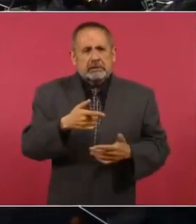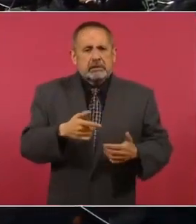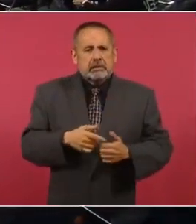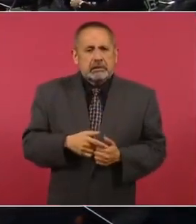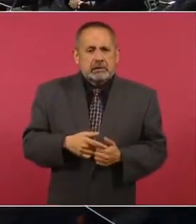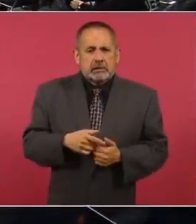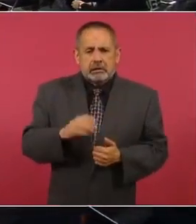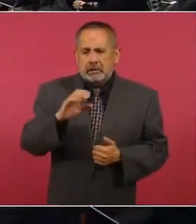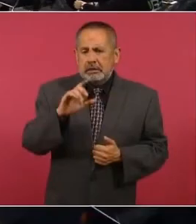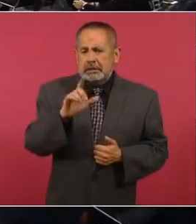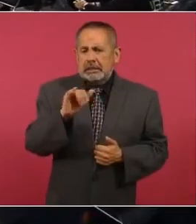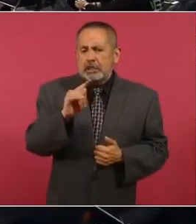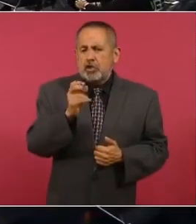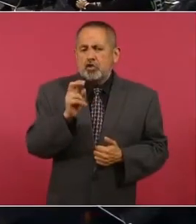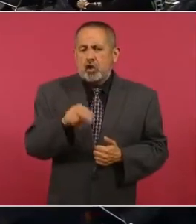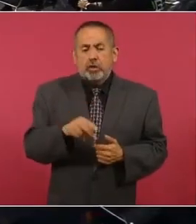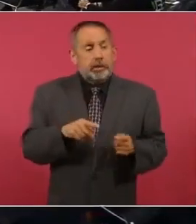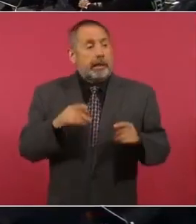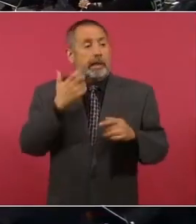la señora Clinton,